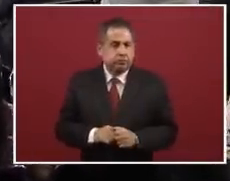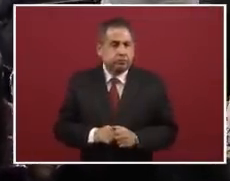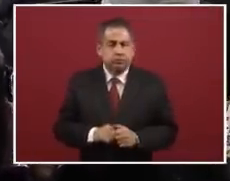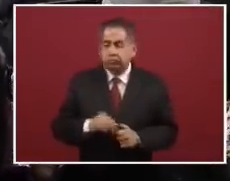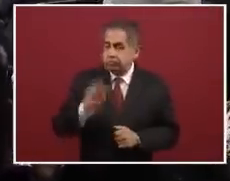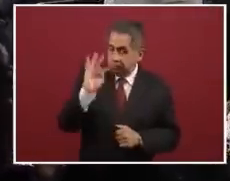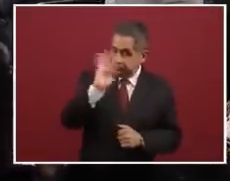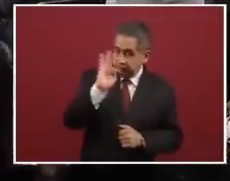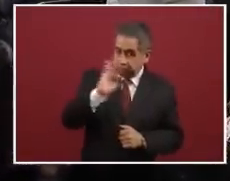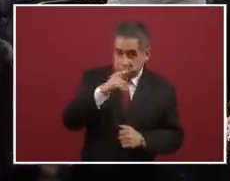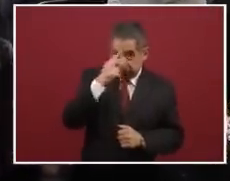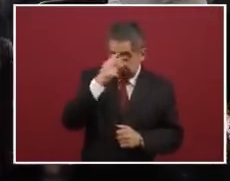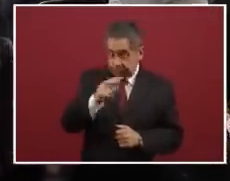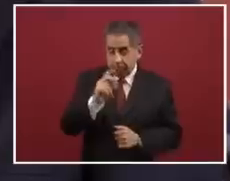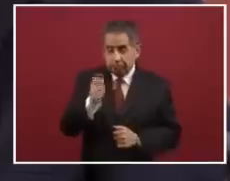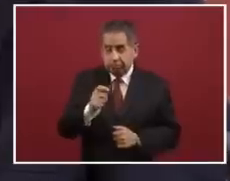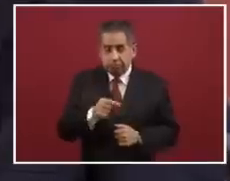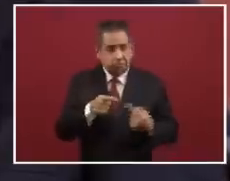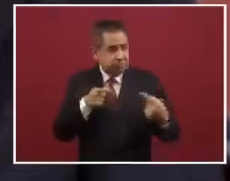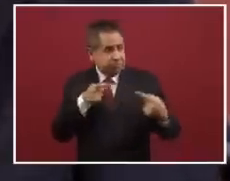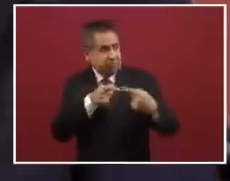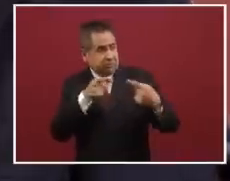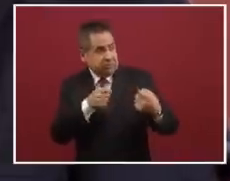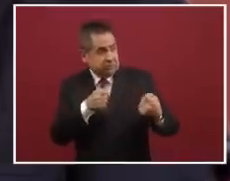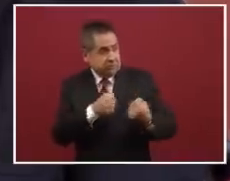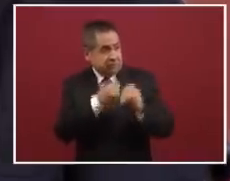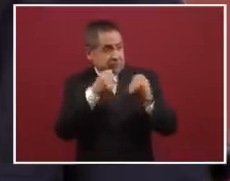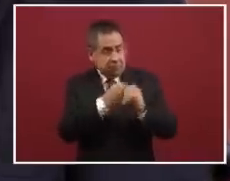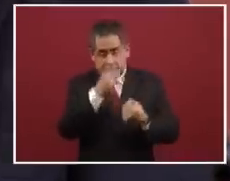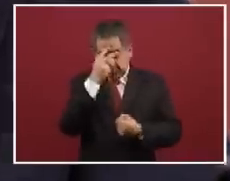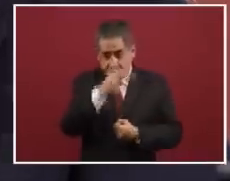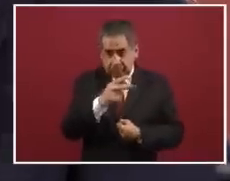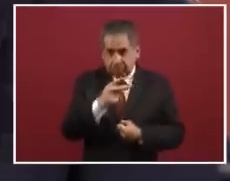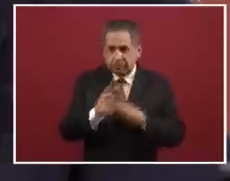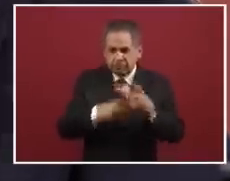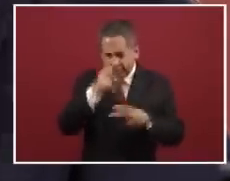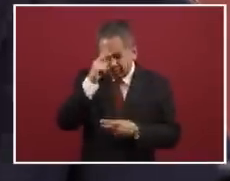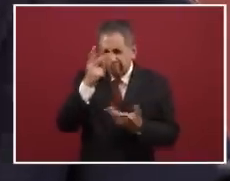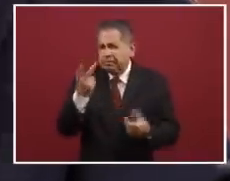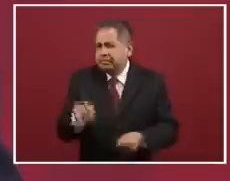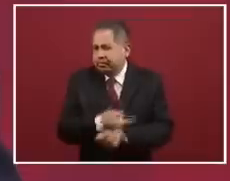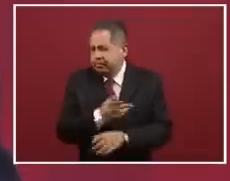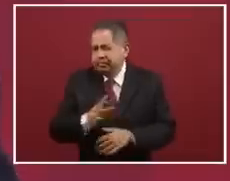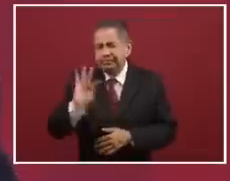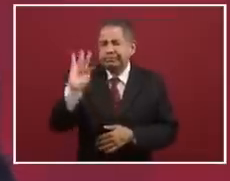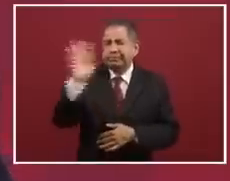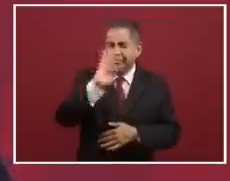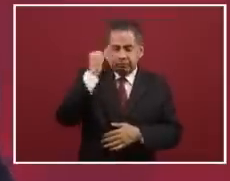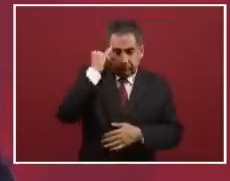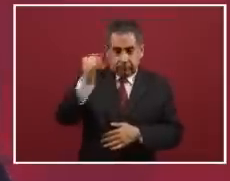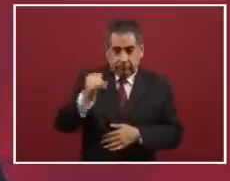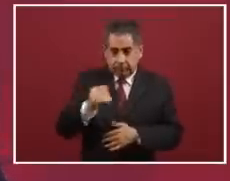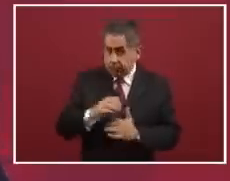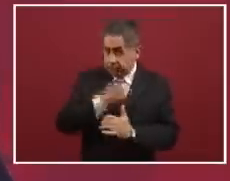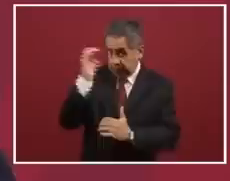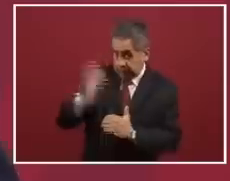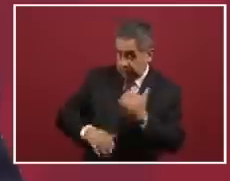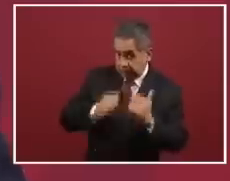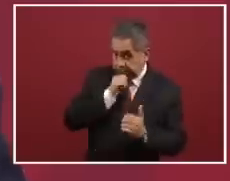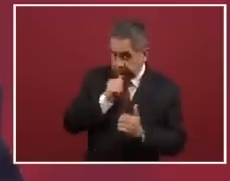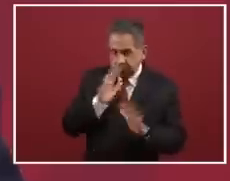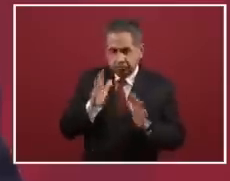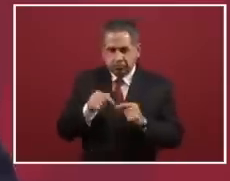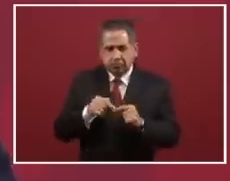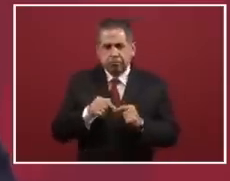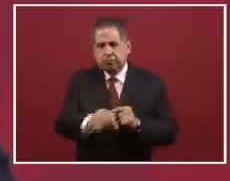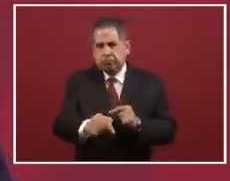una dinámica de guerra comercial, ¿qué va a ocurrir? Vamos a ubicarnos en… porque todavía no terminamos esta negociación, pero por lo